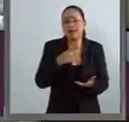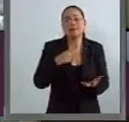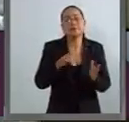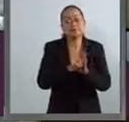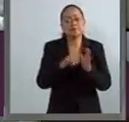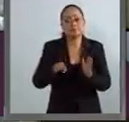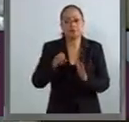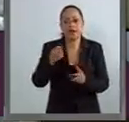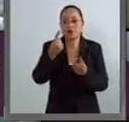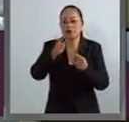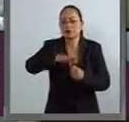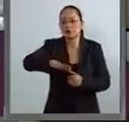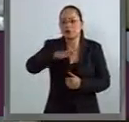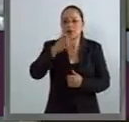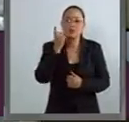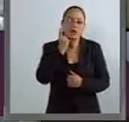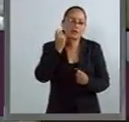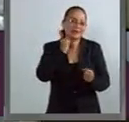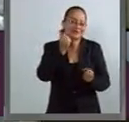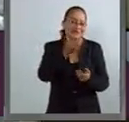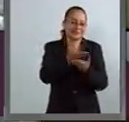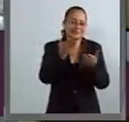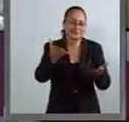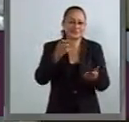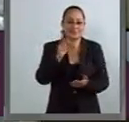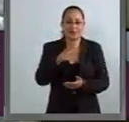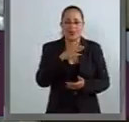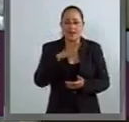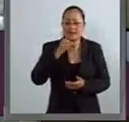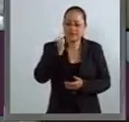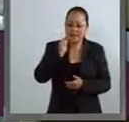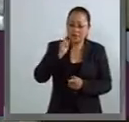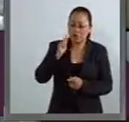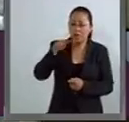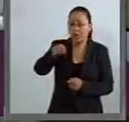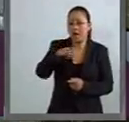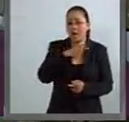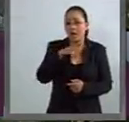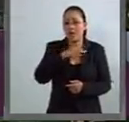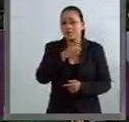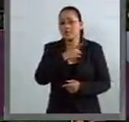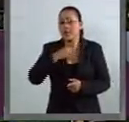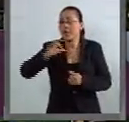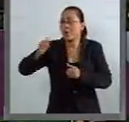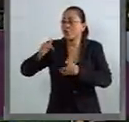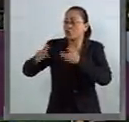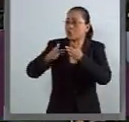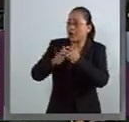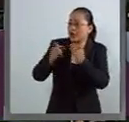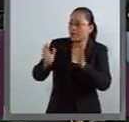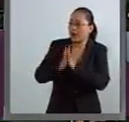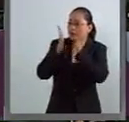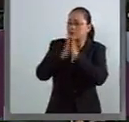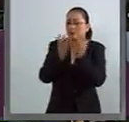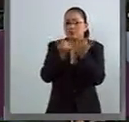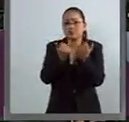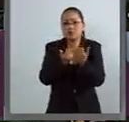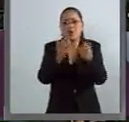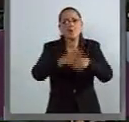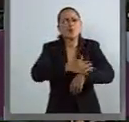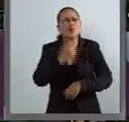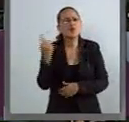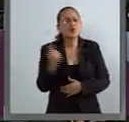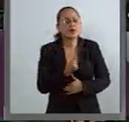legisladores que están aquí están al mismo tiempo, la senadora está aquí, pero al mismo tiempo tiene que estar en otras plataformas. ¿Por qué? Pues